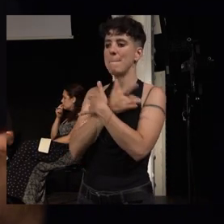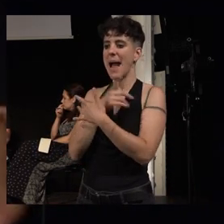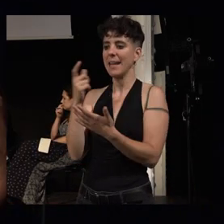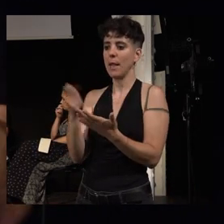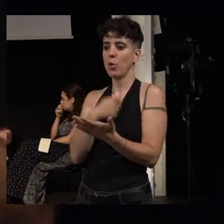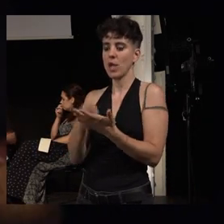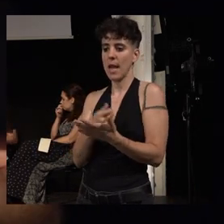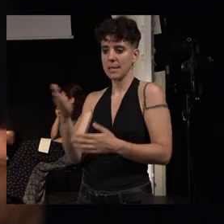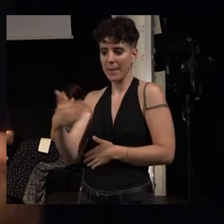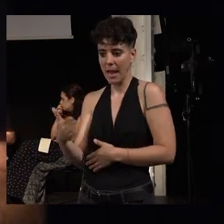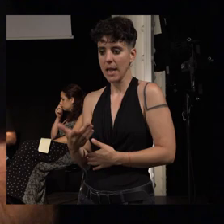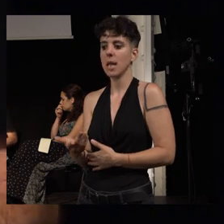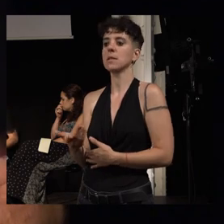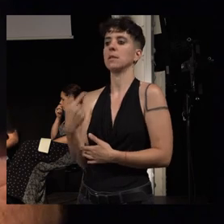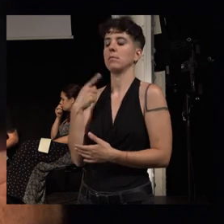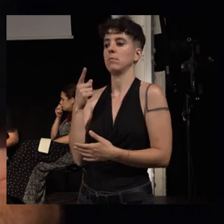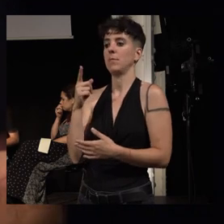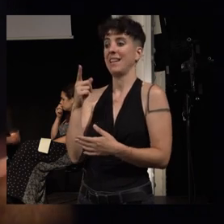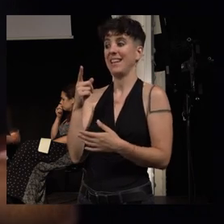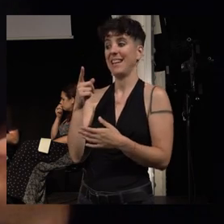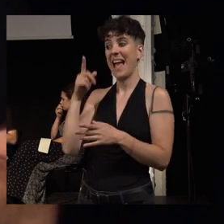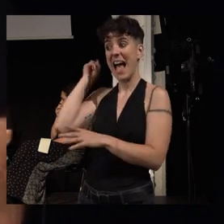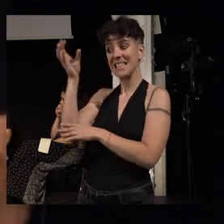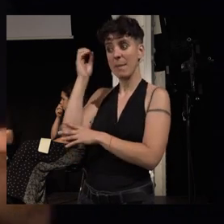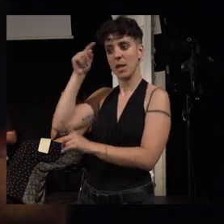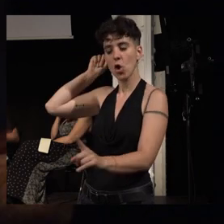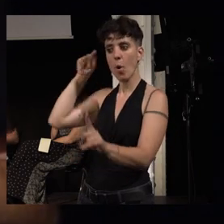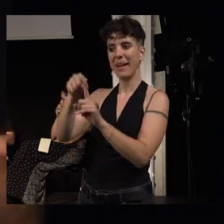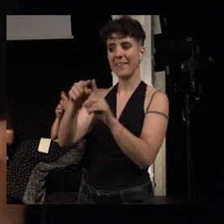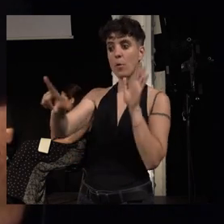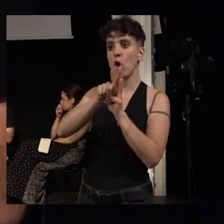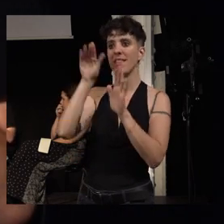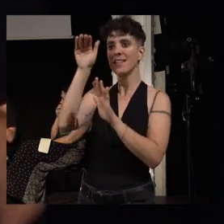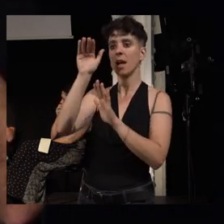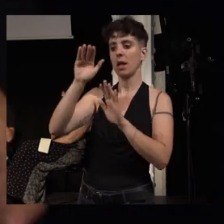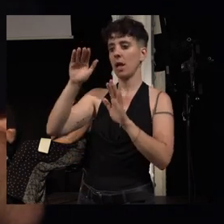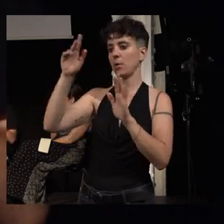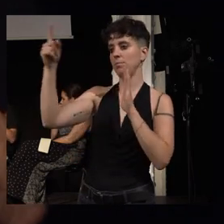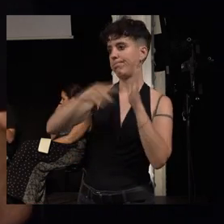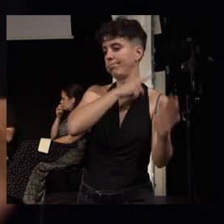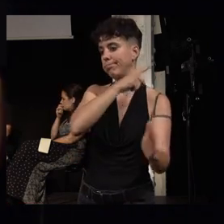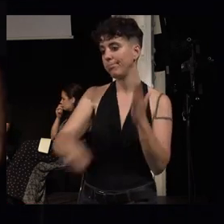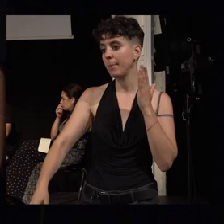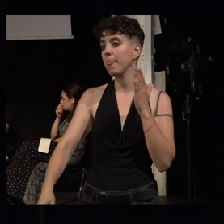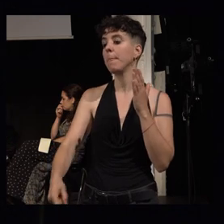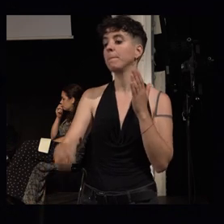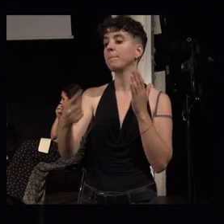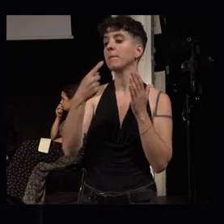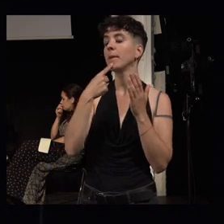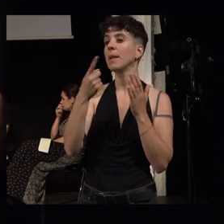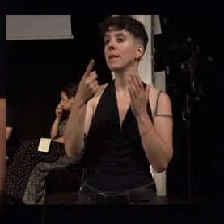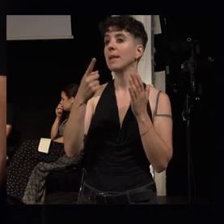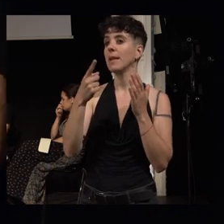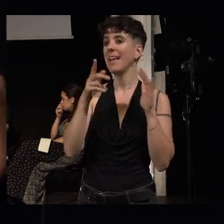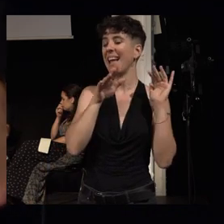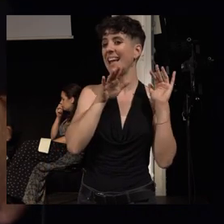año de trabajo en asambleas para tirar abajo la ley de extranjería, cuando llegaba el 28 de junio, pues alguna persona te venía a ayudar en la